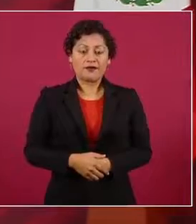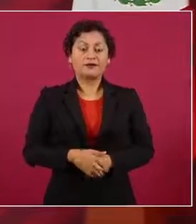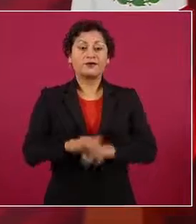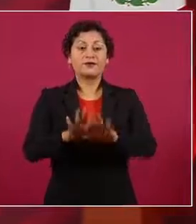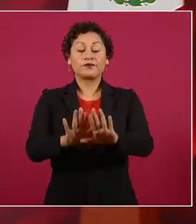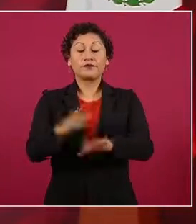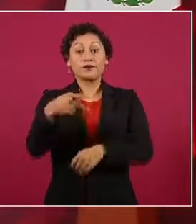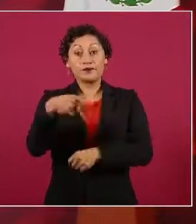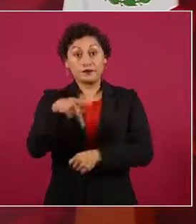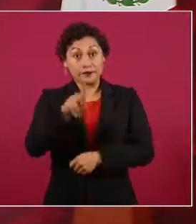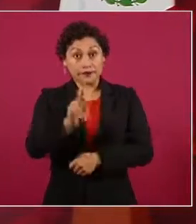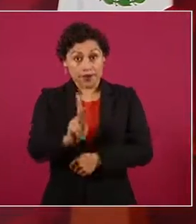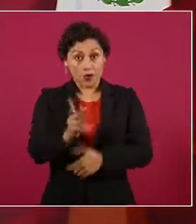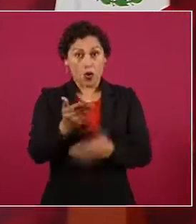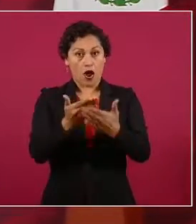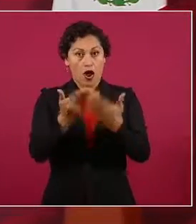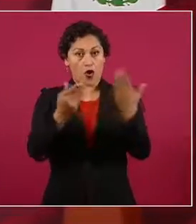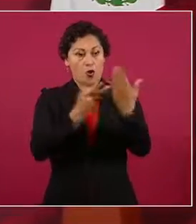200 arqueólogos.